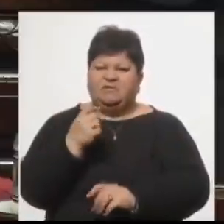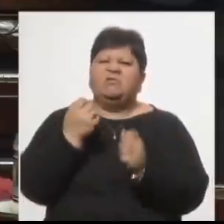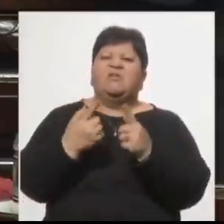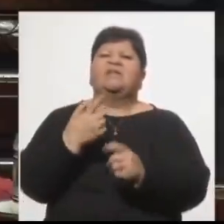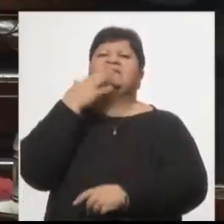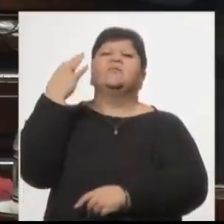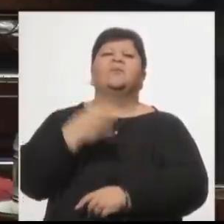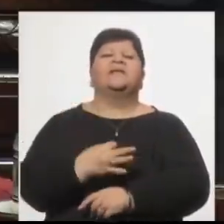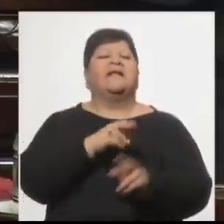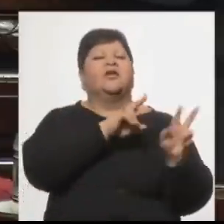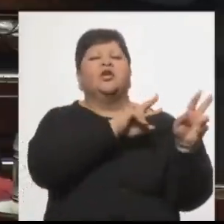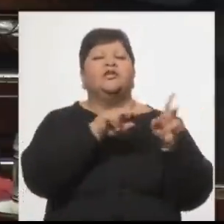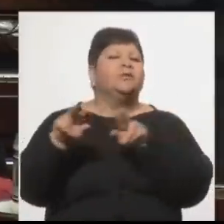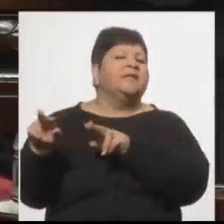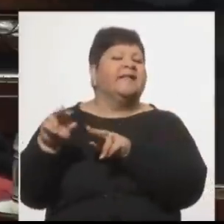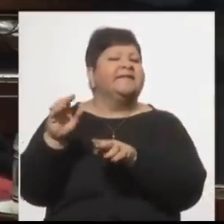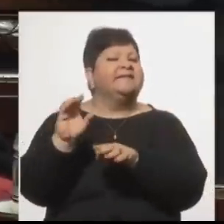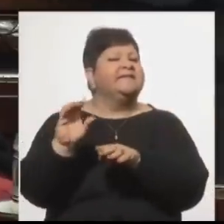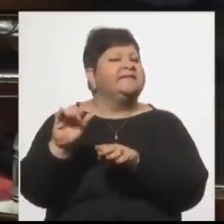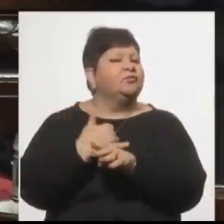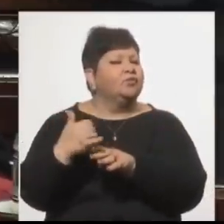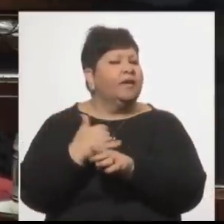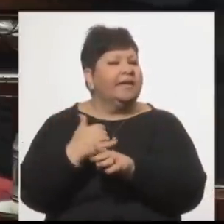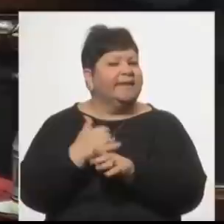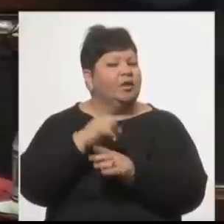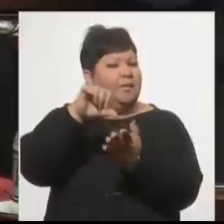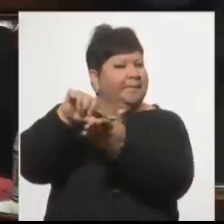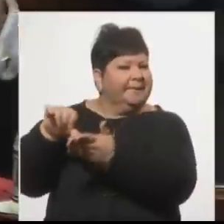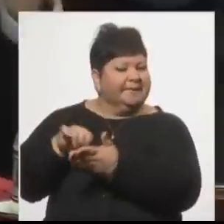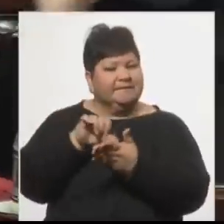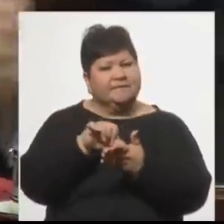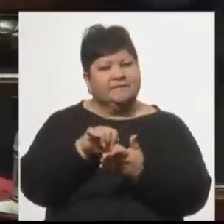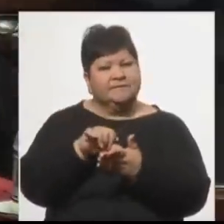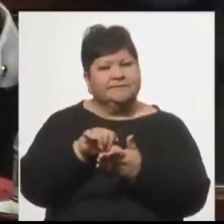la continuidad institucional de los países, porque son